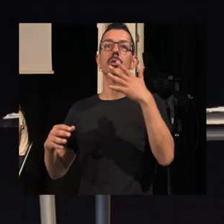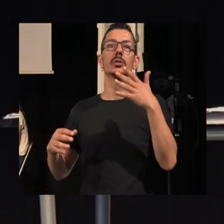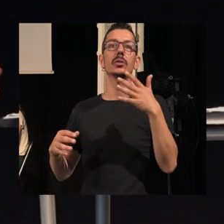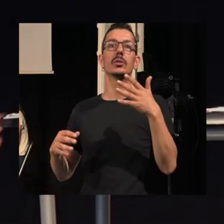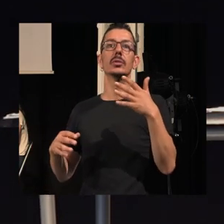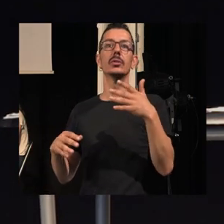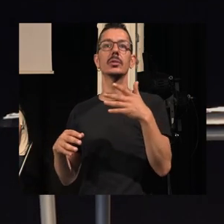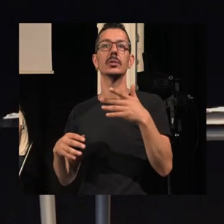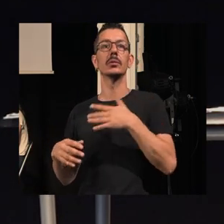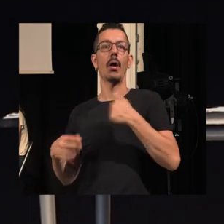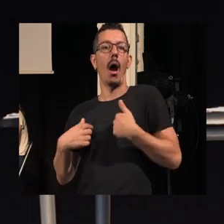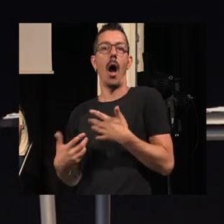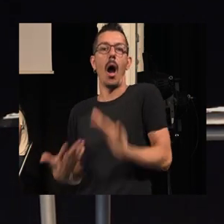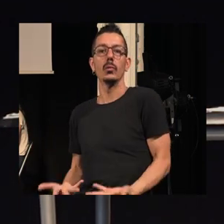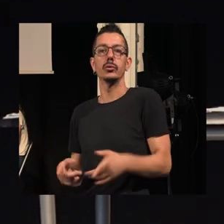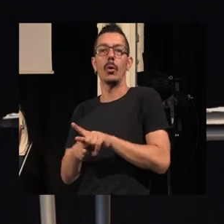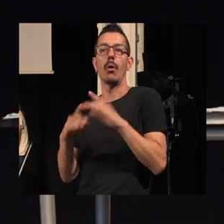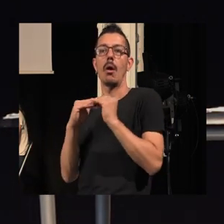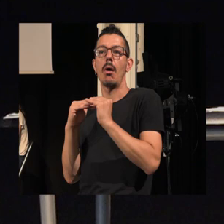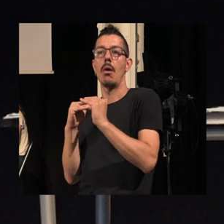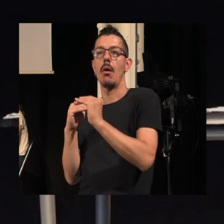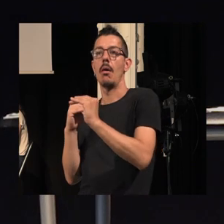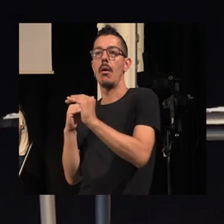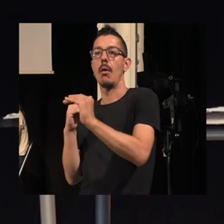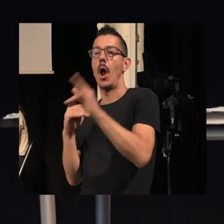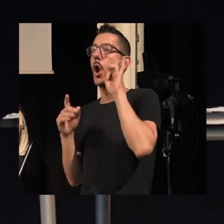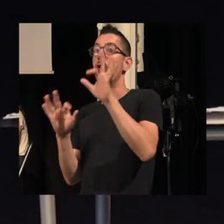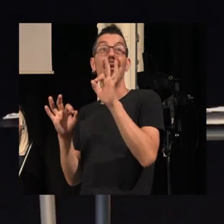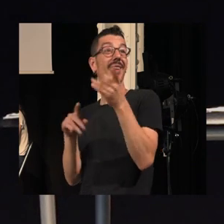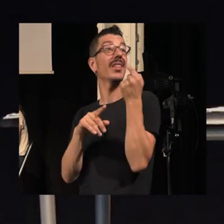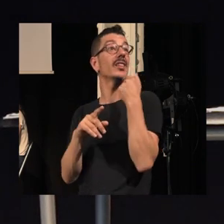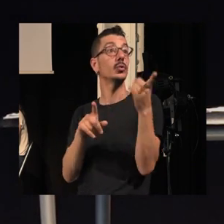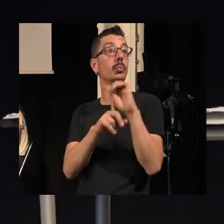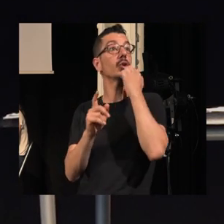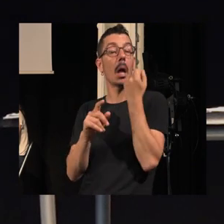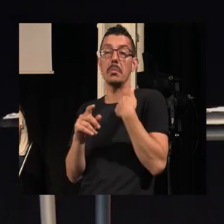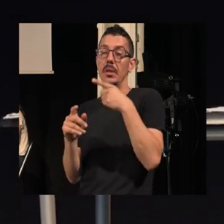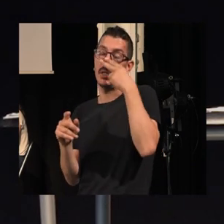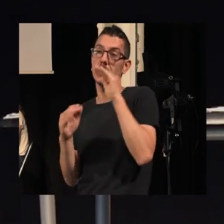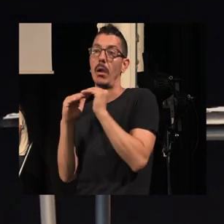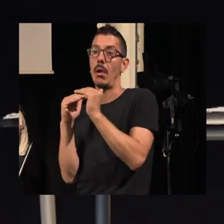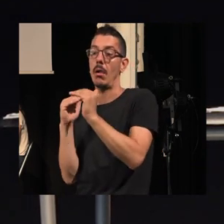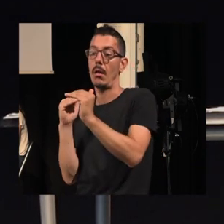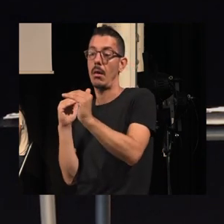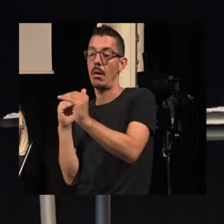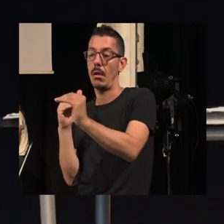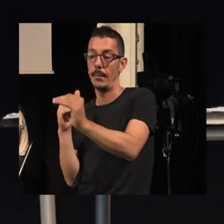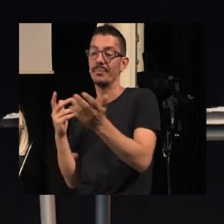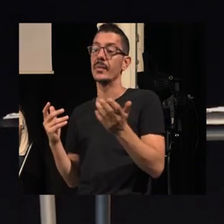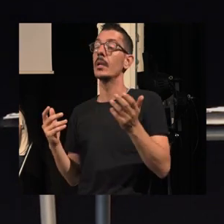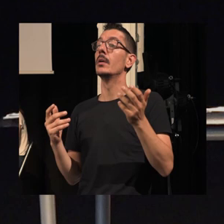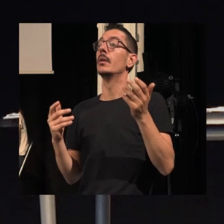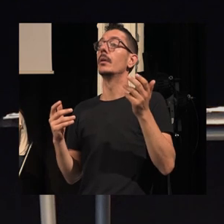que no quieren cambiar y que quieren permanecer con ciertas lógicas o con las lógicas de siempre, que no son otras que